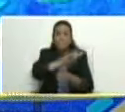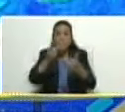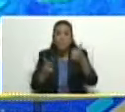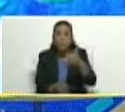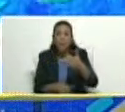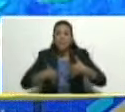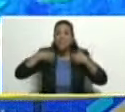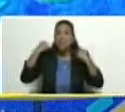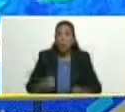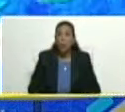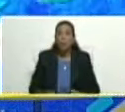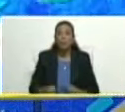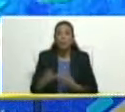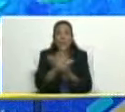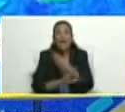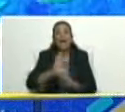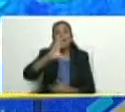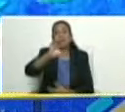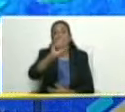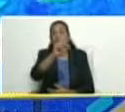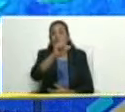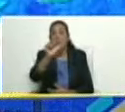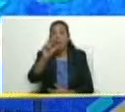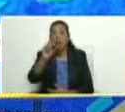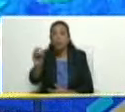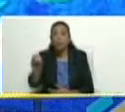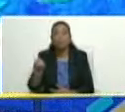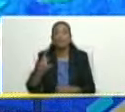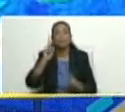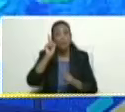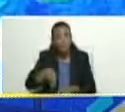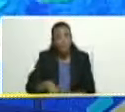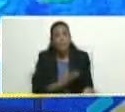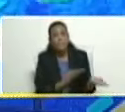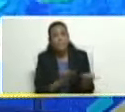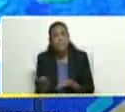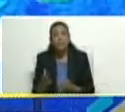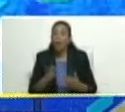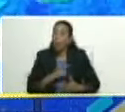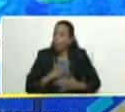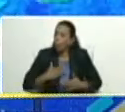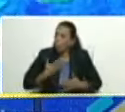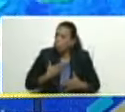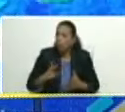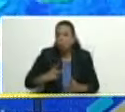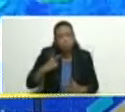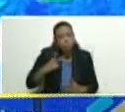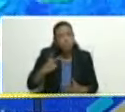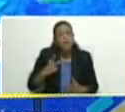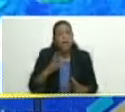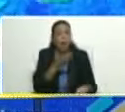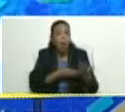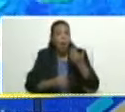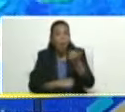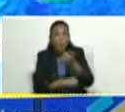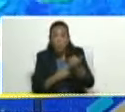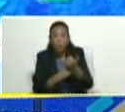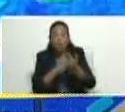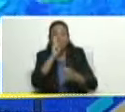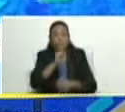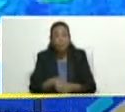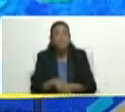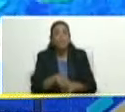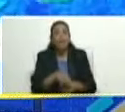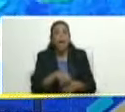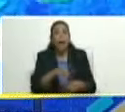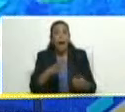de Seguridad Ciudadana, Ceballos, e invito de manera muy cordial en la cooperación de poderes a